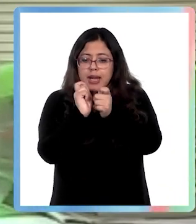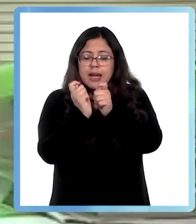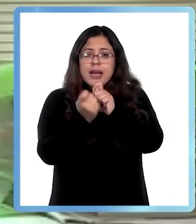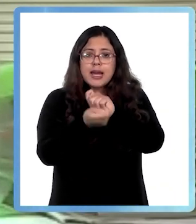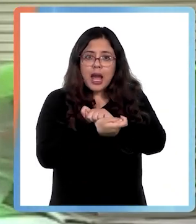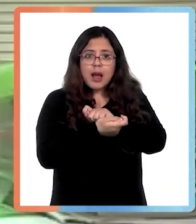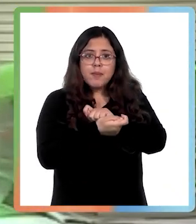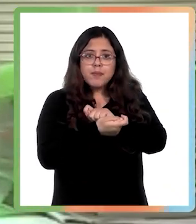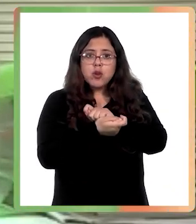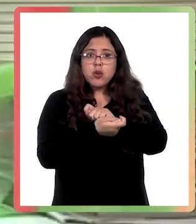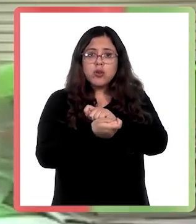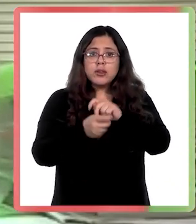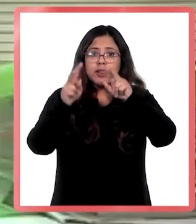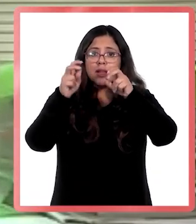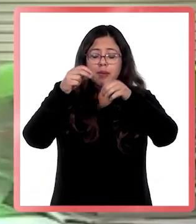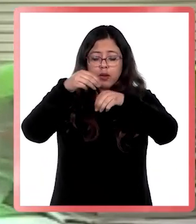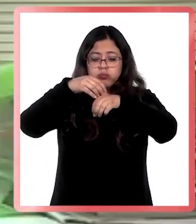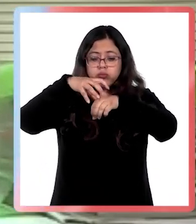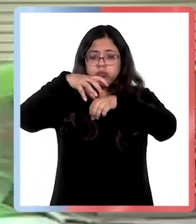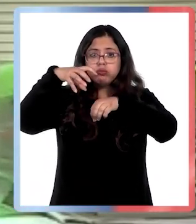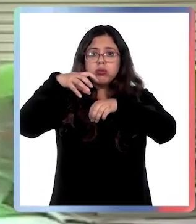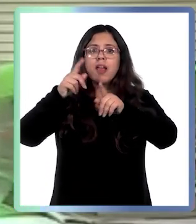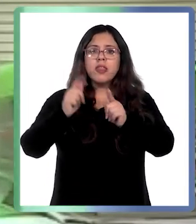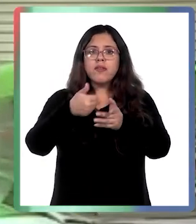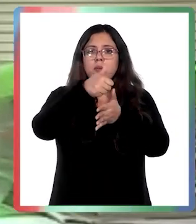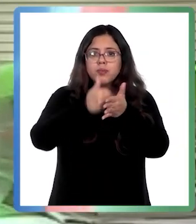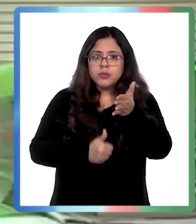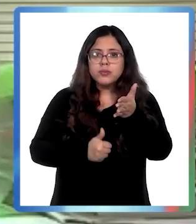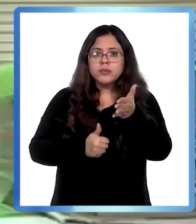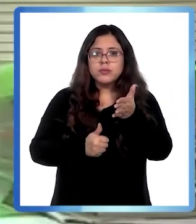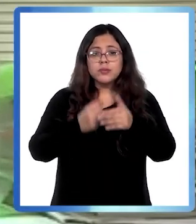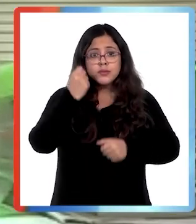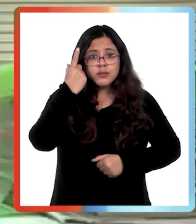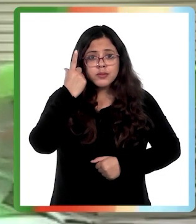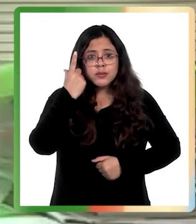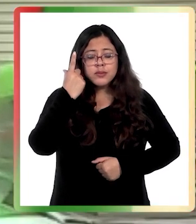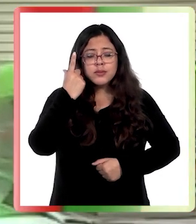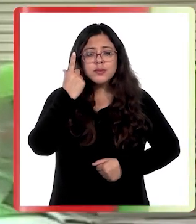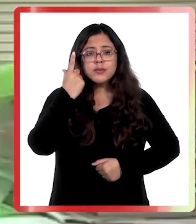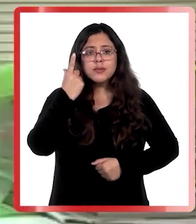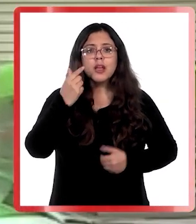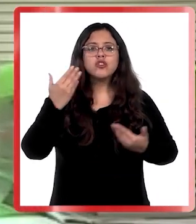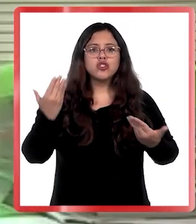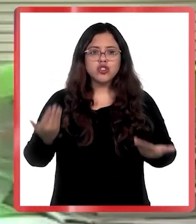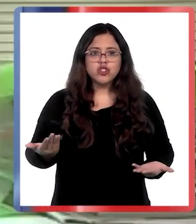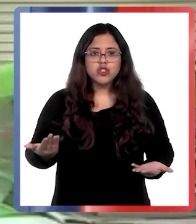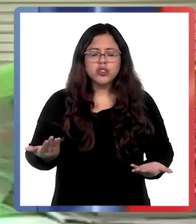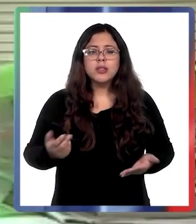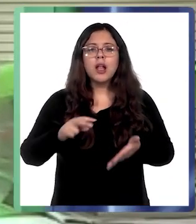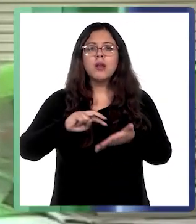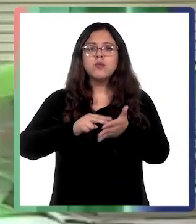tumor se opera o se irradia, ¿sí? Entonces,